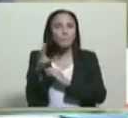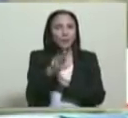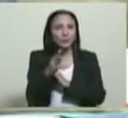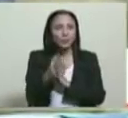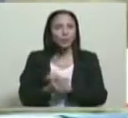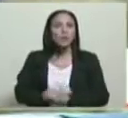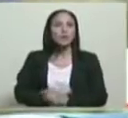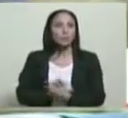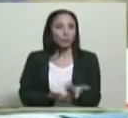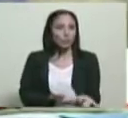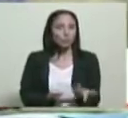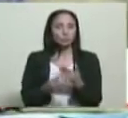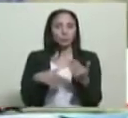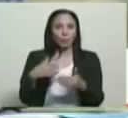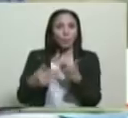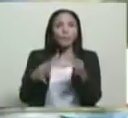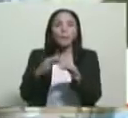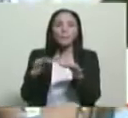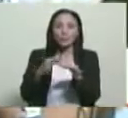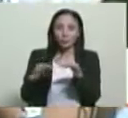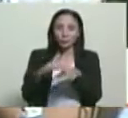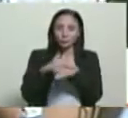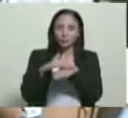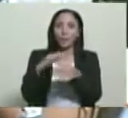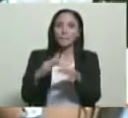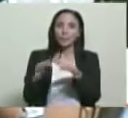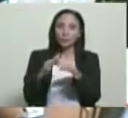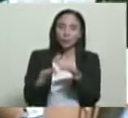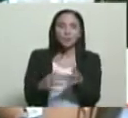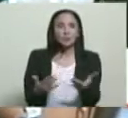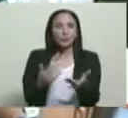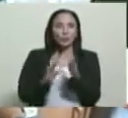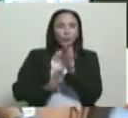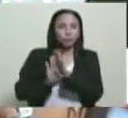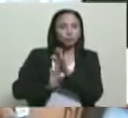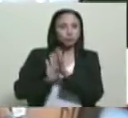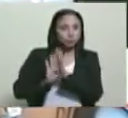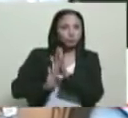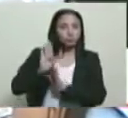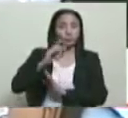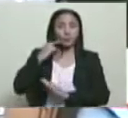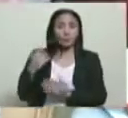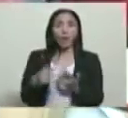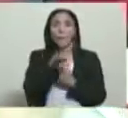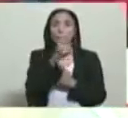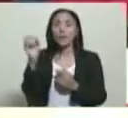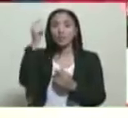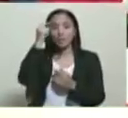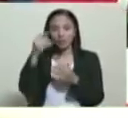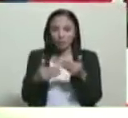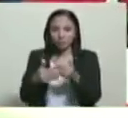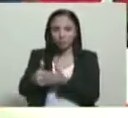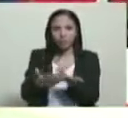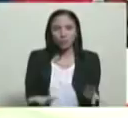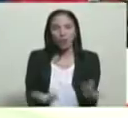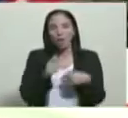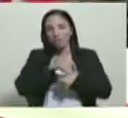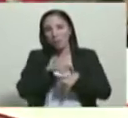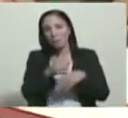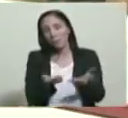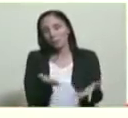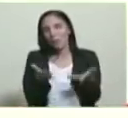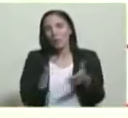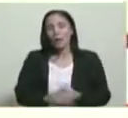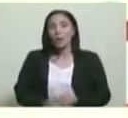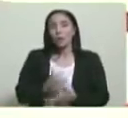Ramírez, con el superintendente de la banca pública, el comandante Morales. Hemos ido avanzando y en los próximos 20 días, presidente, vamos a sugerir